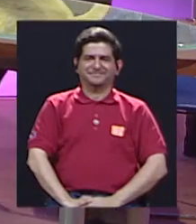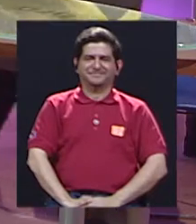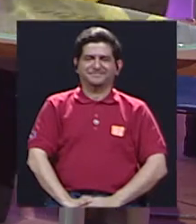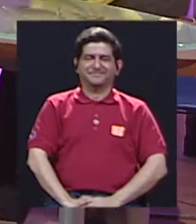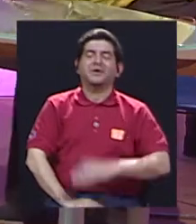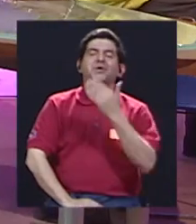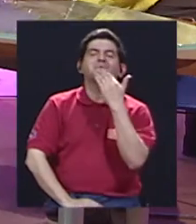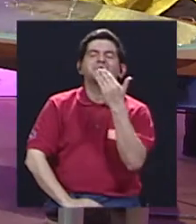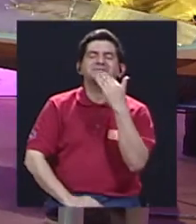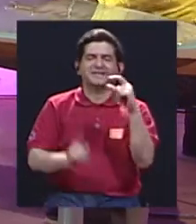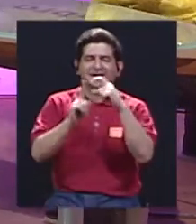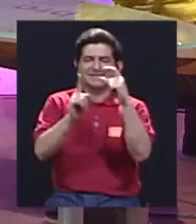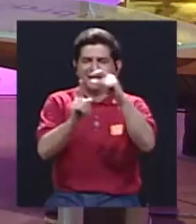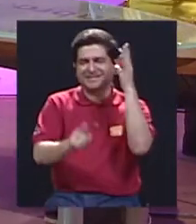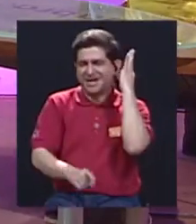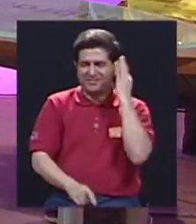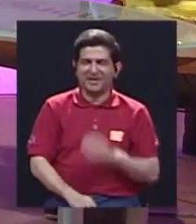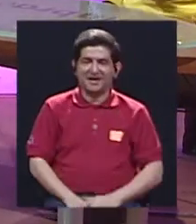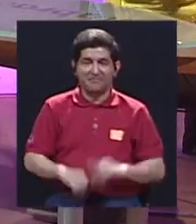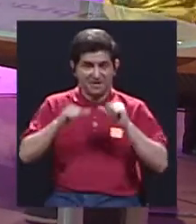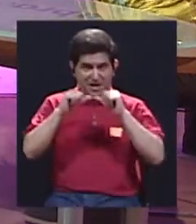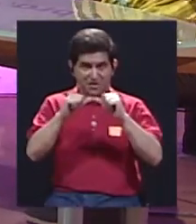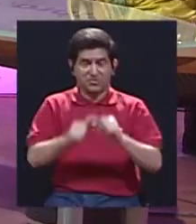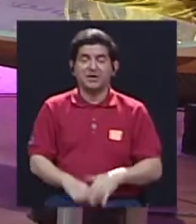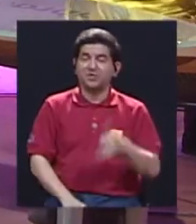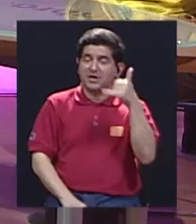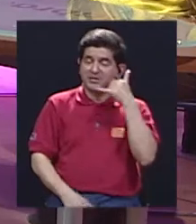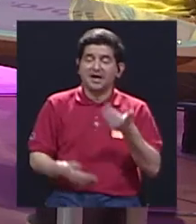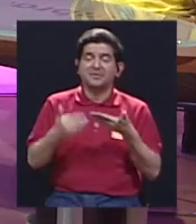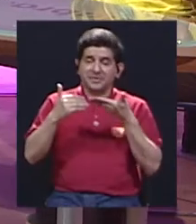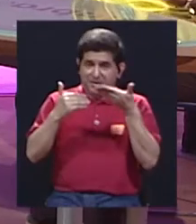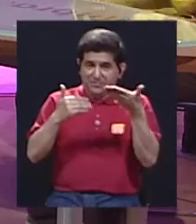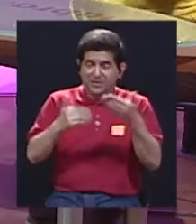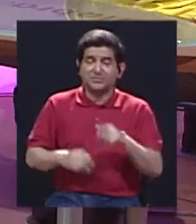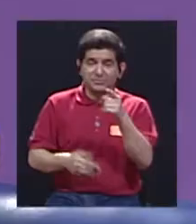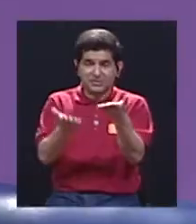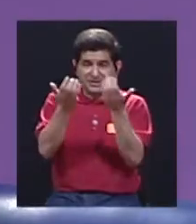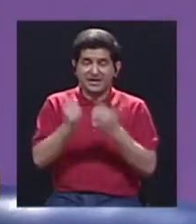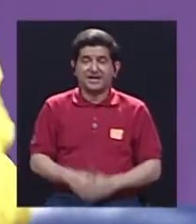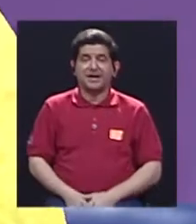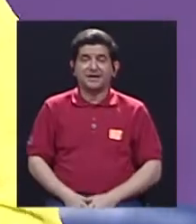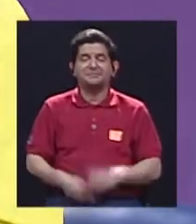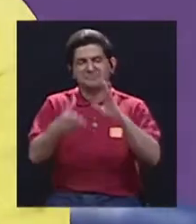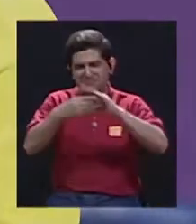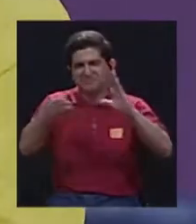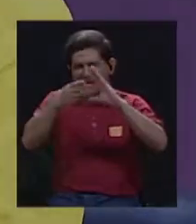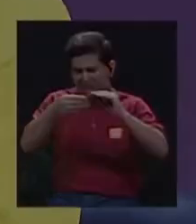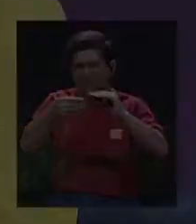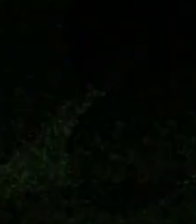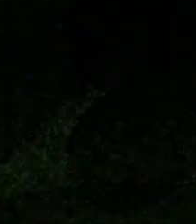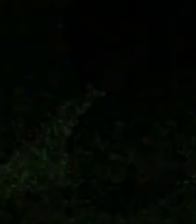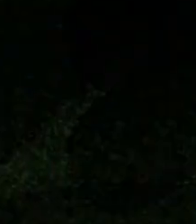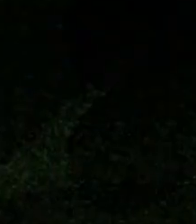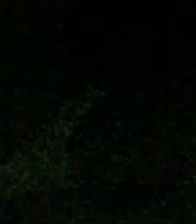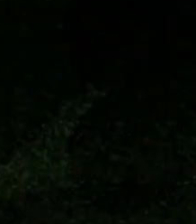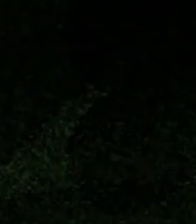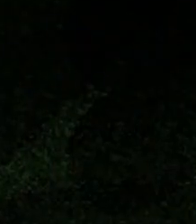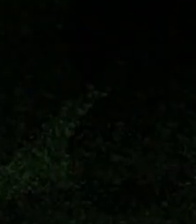gracias palabra de mujer y ahí estamos ya menos cuando quiera en verdad para que les vengamos a echar el cuento